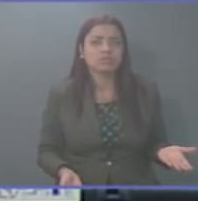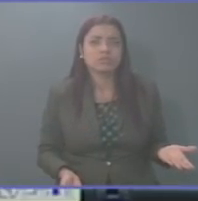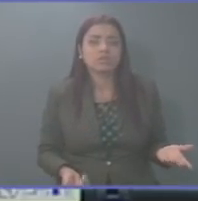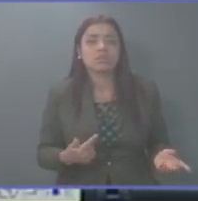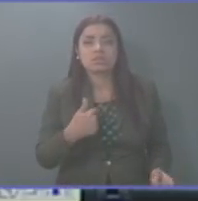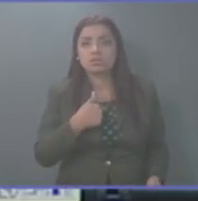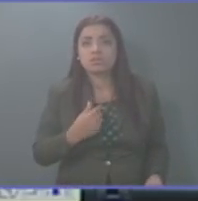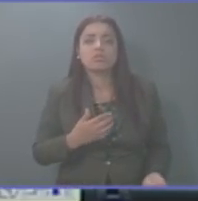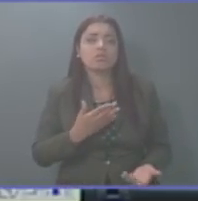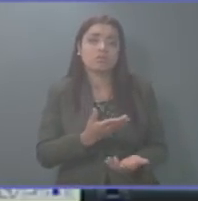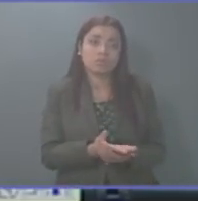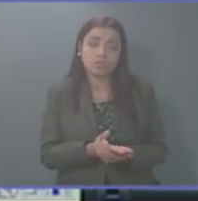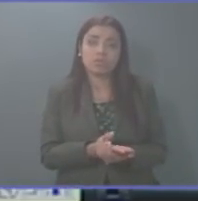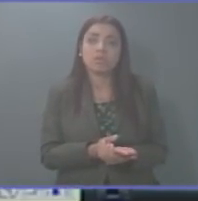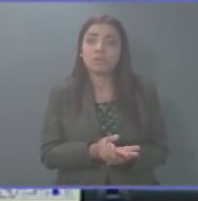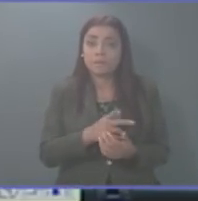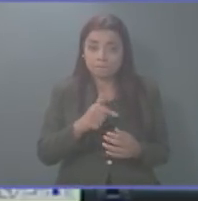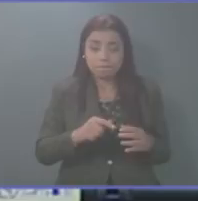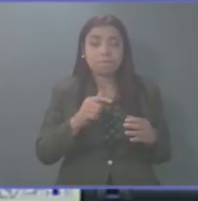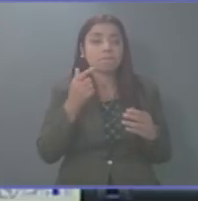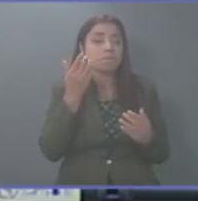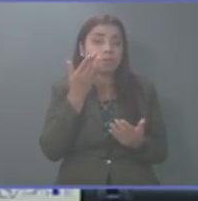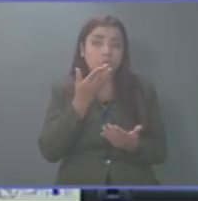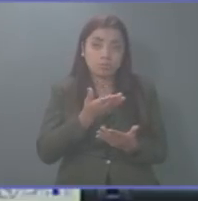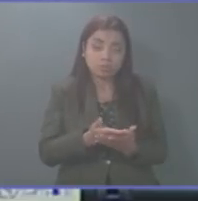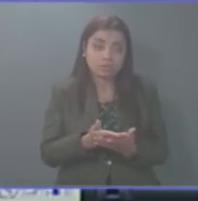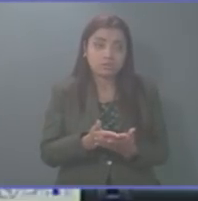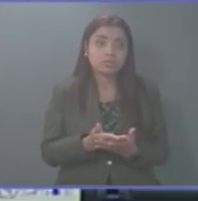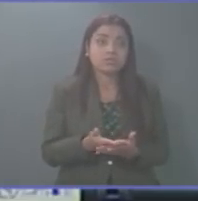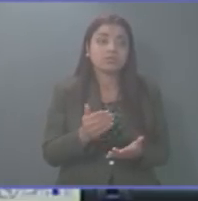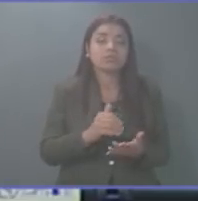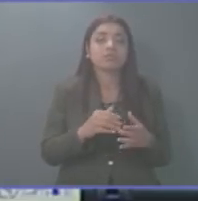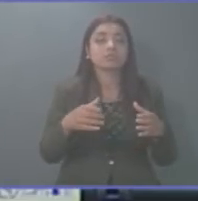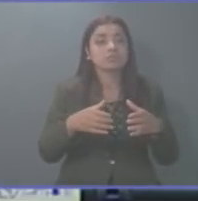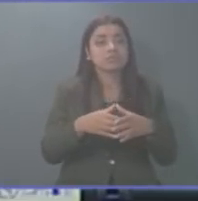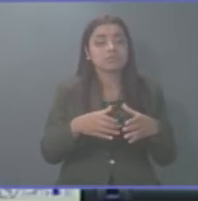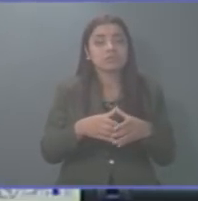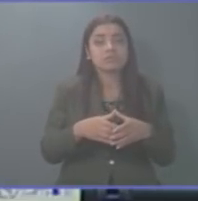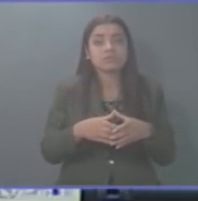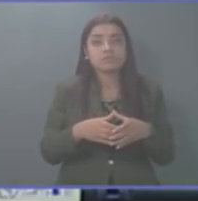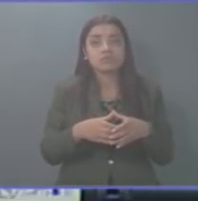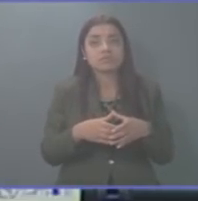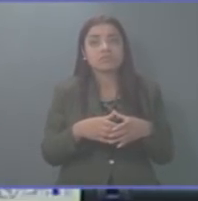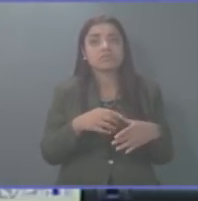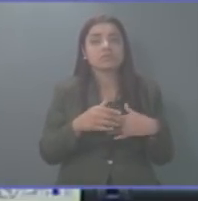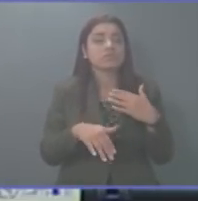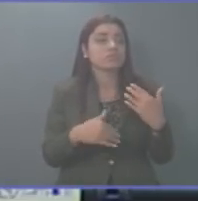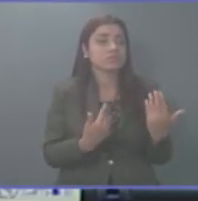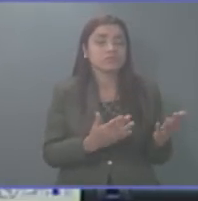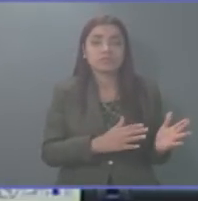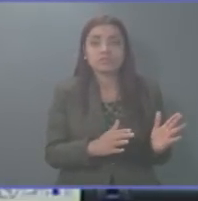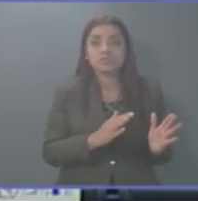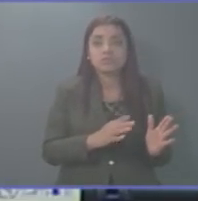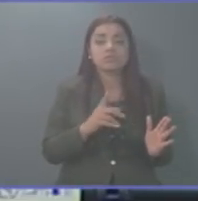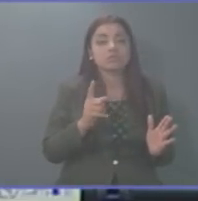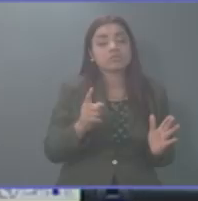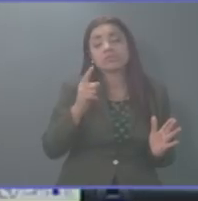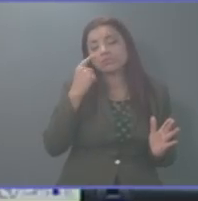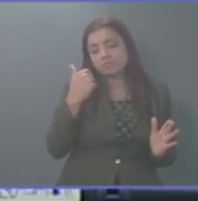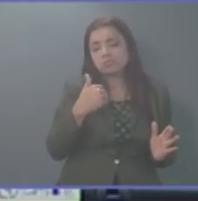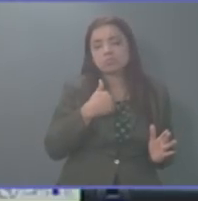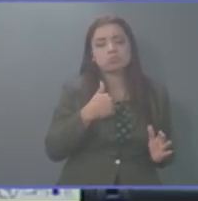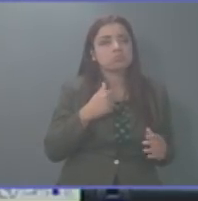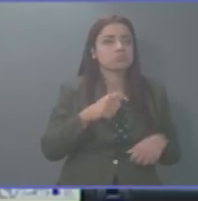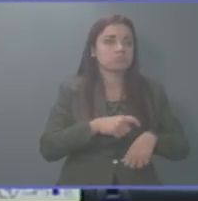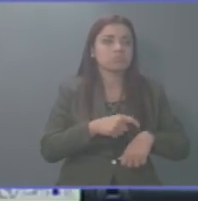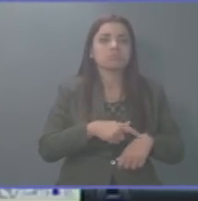Yo propongo que esta propuesta pase nuevamente a la comisión, que se estudie, y todavía tenemos tiempo para hacer